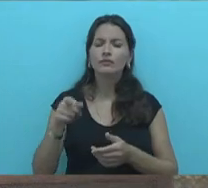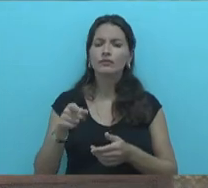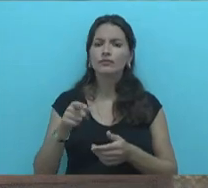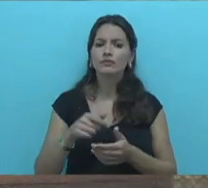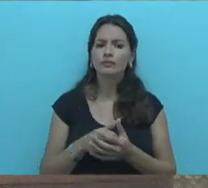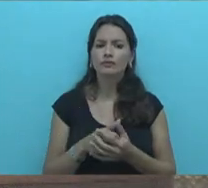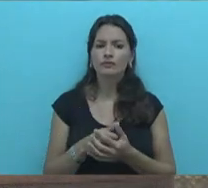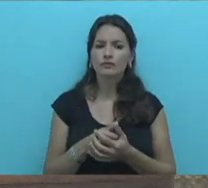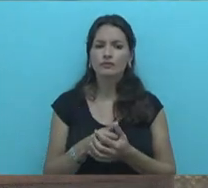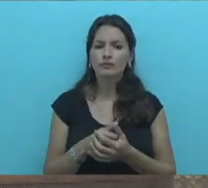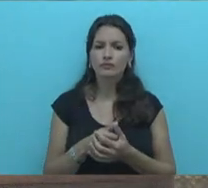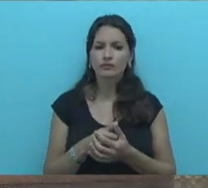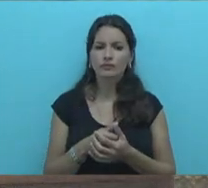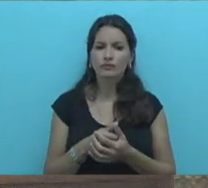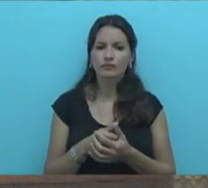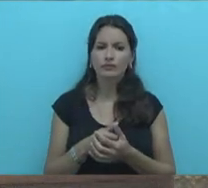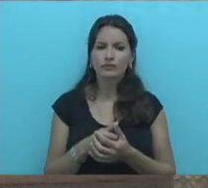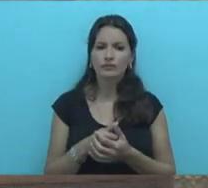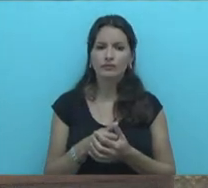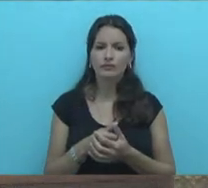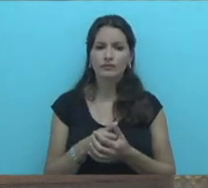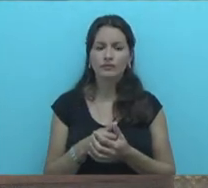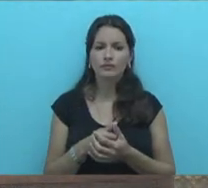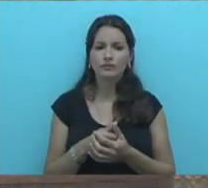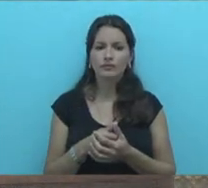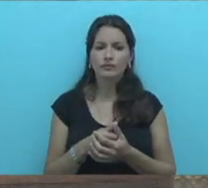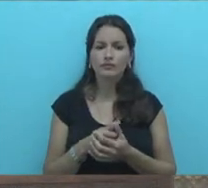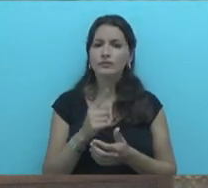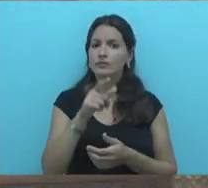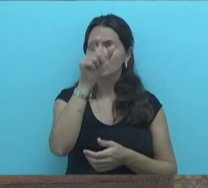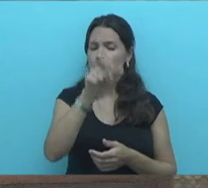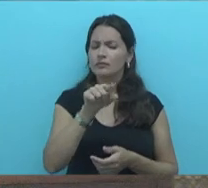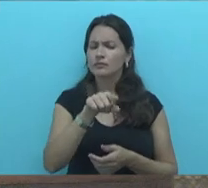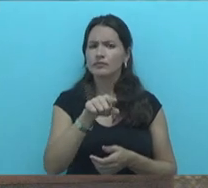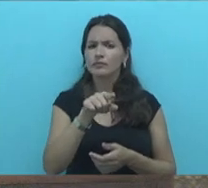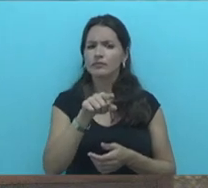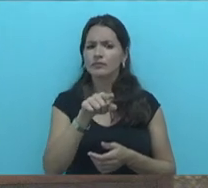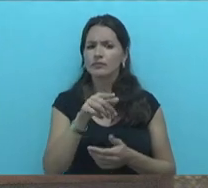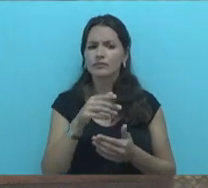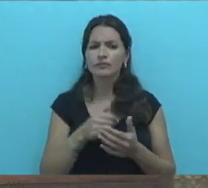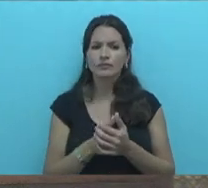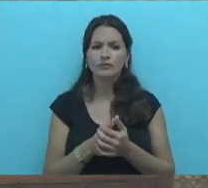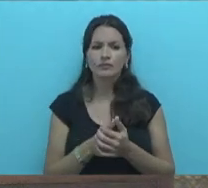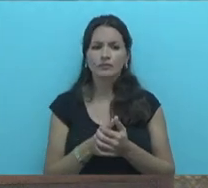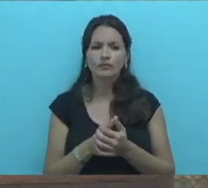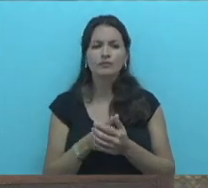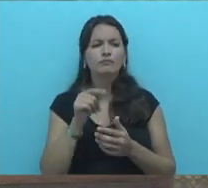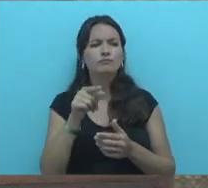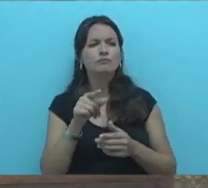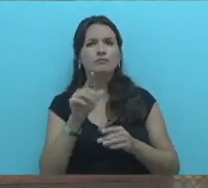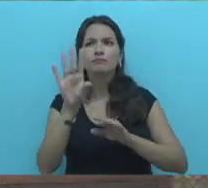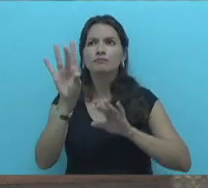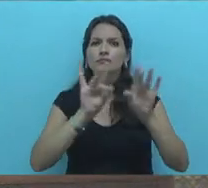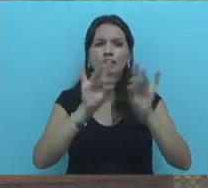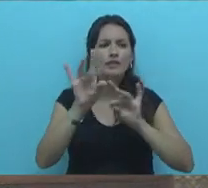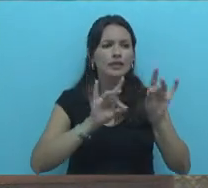en esta legislatura, por eso estamos hablando. D'Alessio estaba operando para poner a quienes iban a manejar las dos